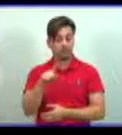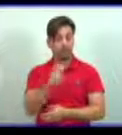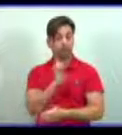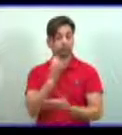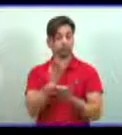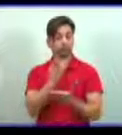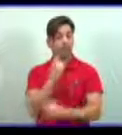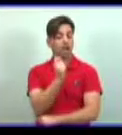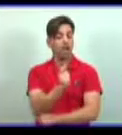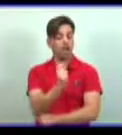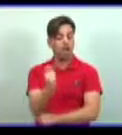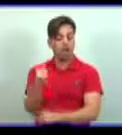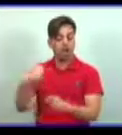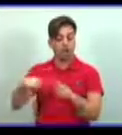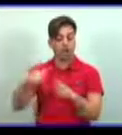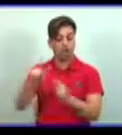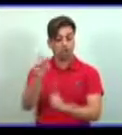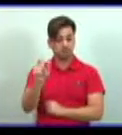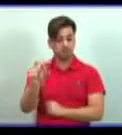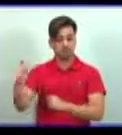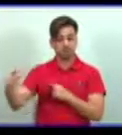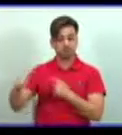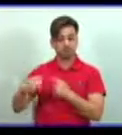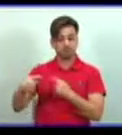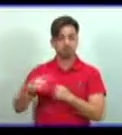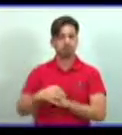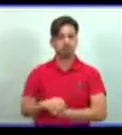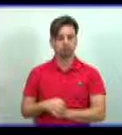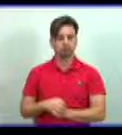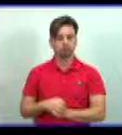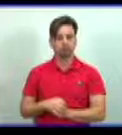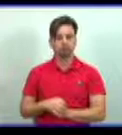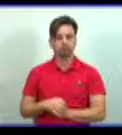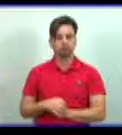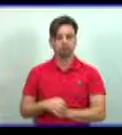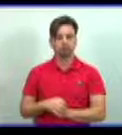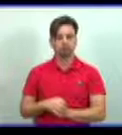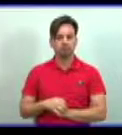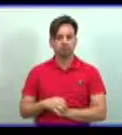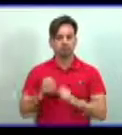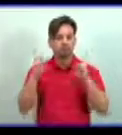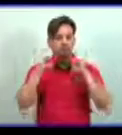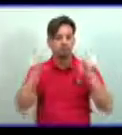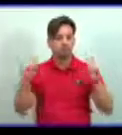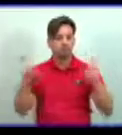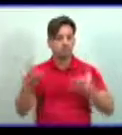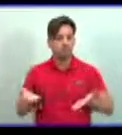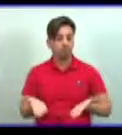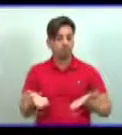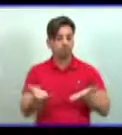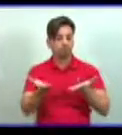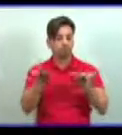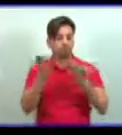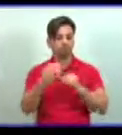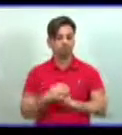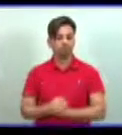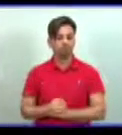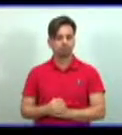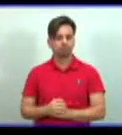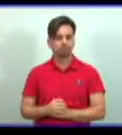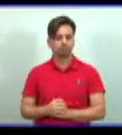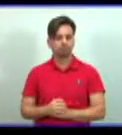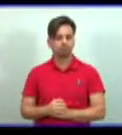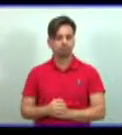constituyan elementos indispensables para el desarrollo exitoso de la vida en nuestro planeta. Para ejercitar todos